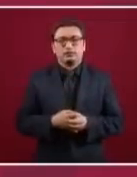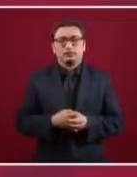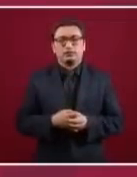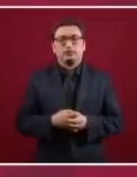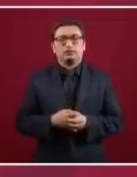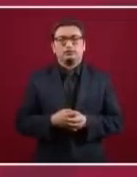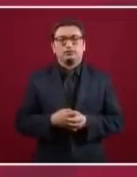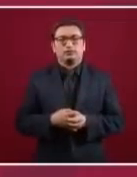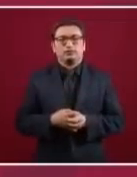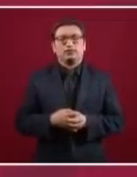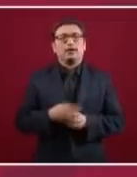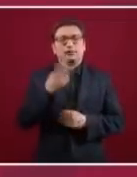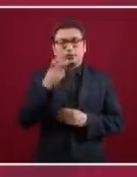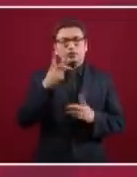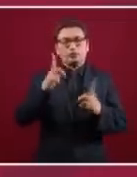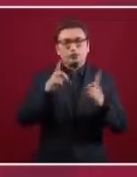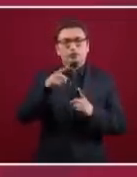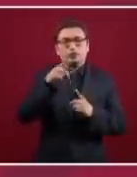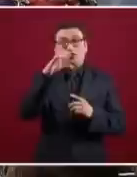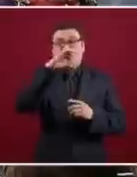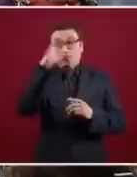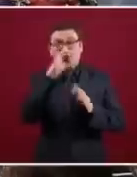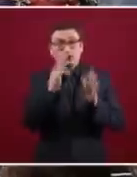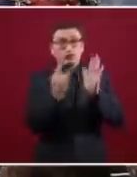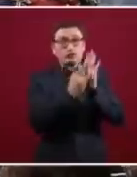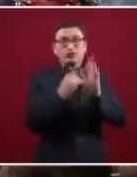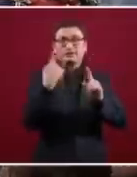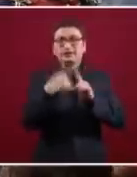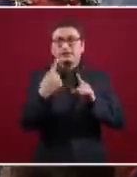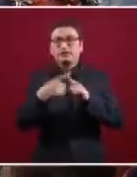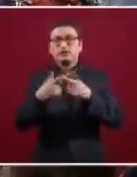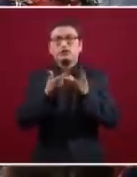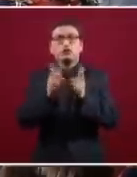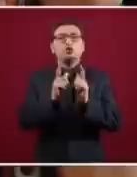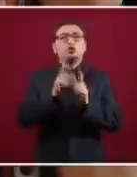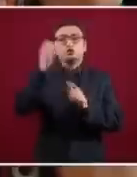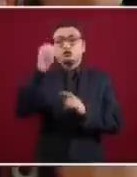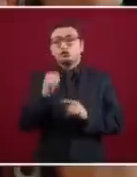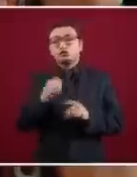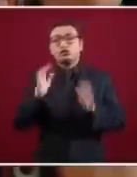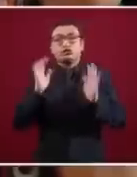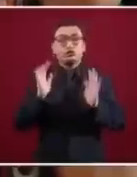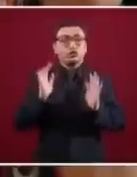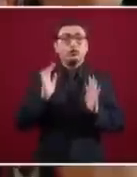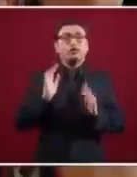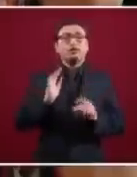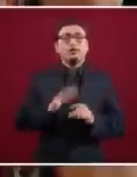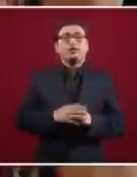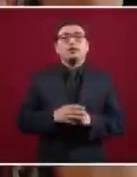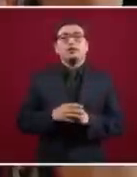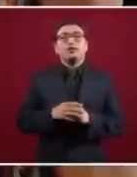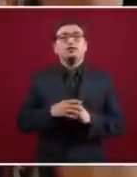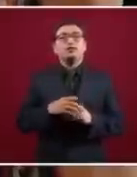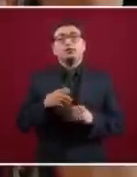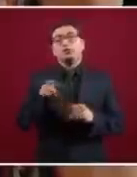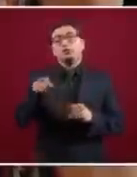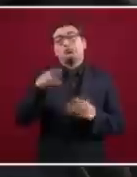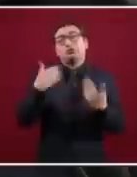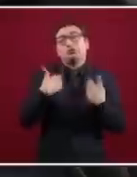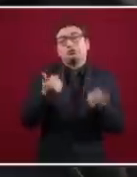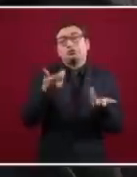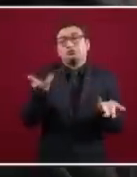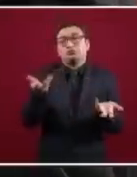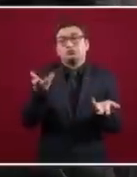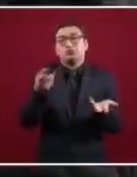es esa duda es esa imagen la filtró el cartel de sinaloa no tener sentido presión que ola